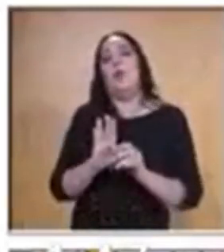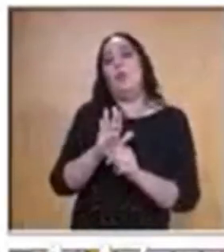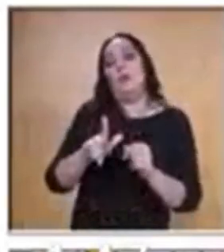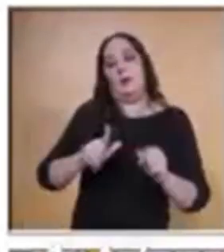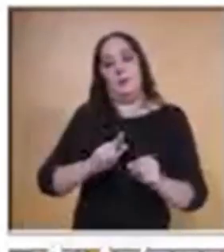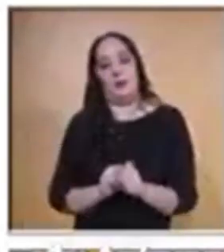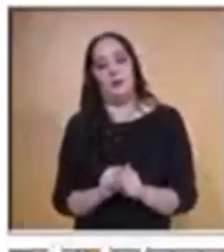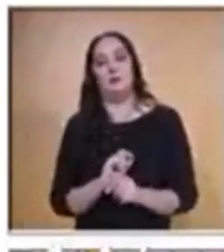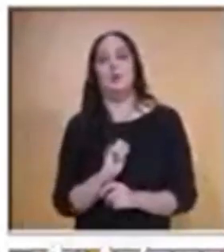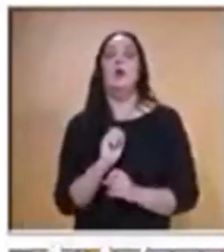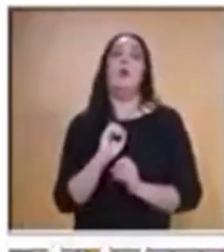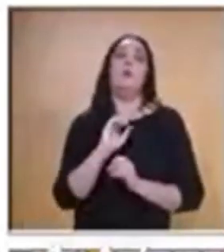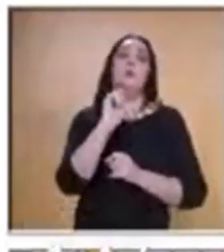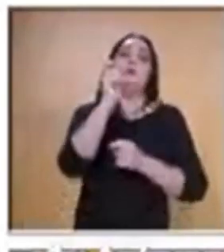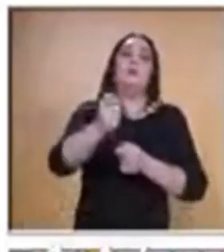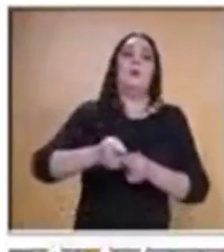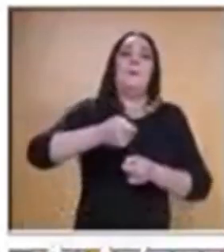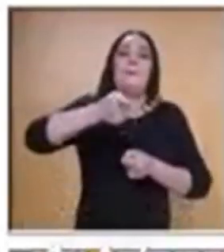la pesca,